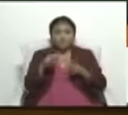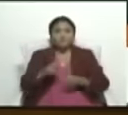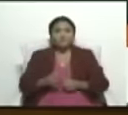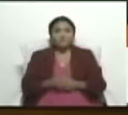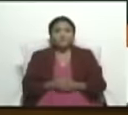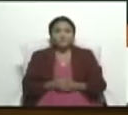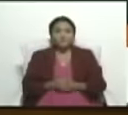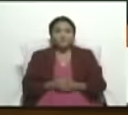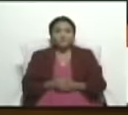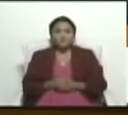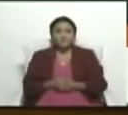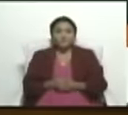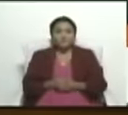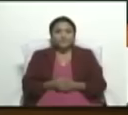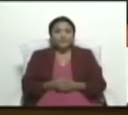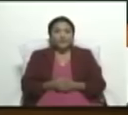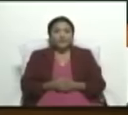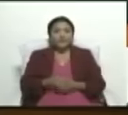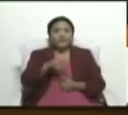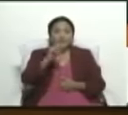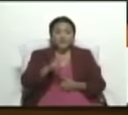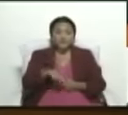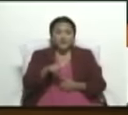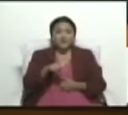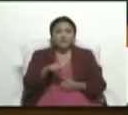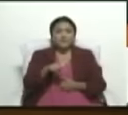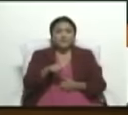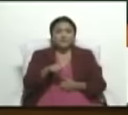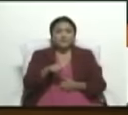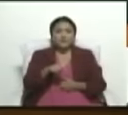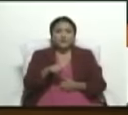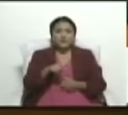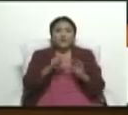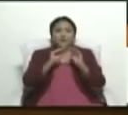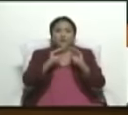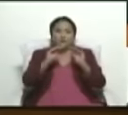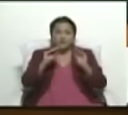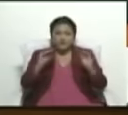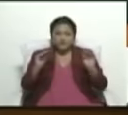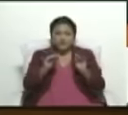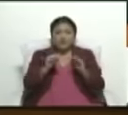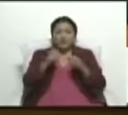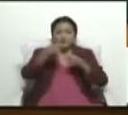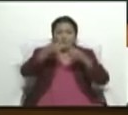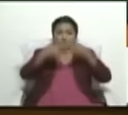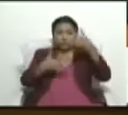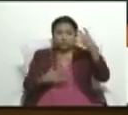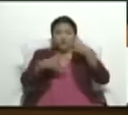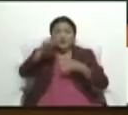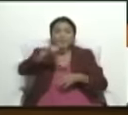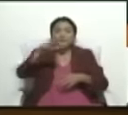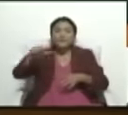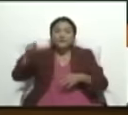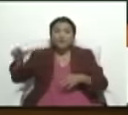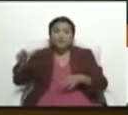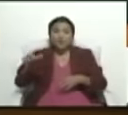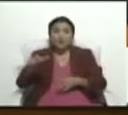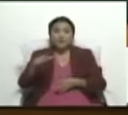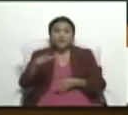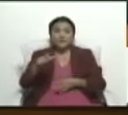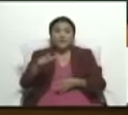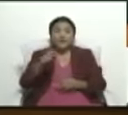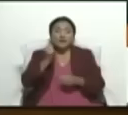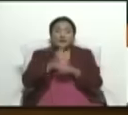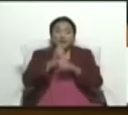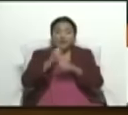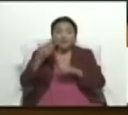Igualmente voy a presentar, voy a mencionar a todos los funcionarios que hasta el momento tenemos